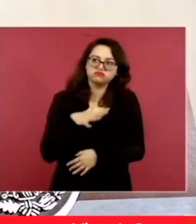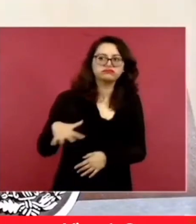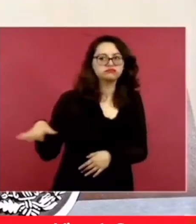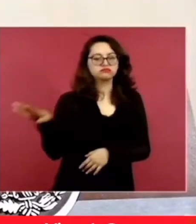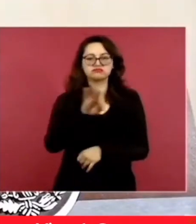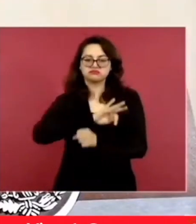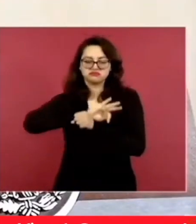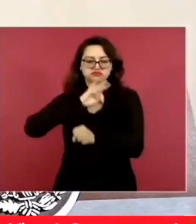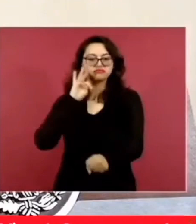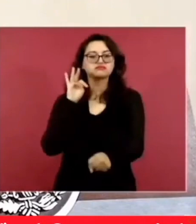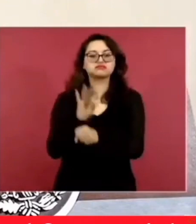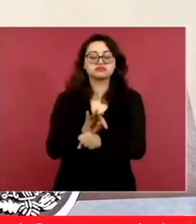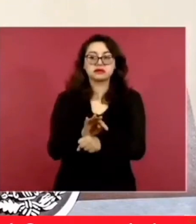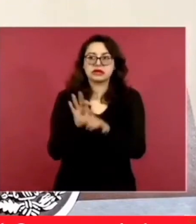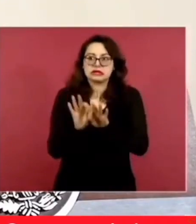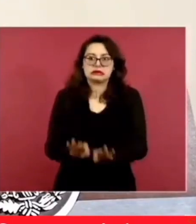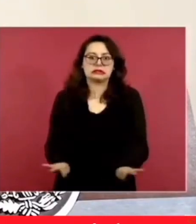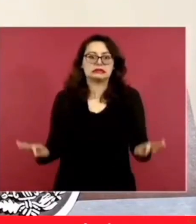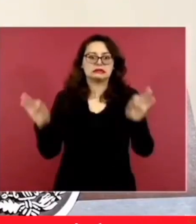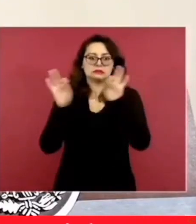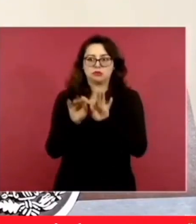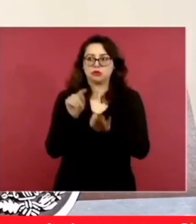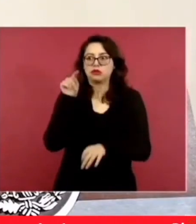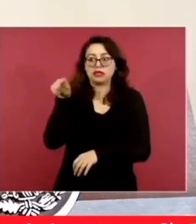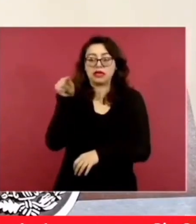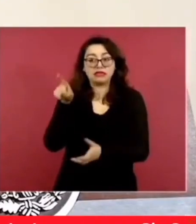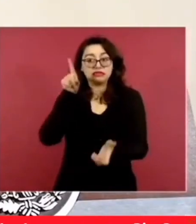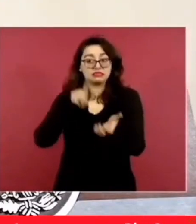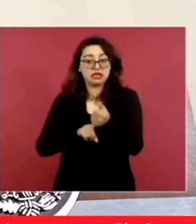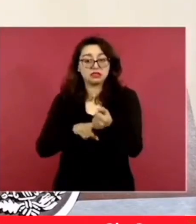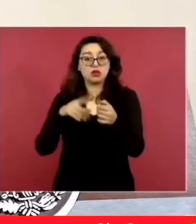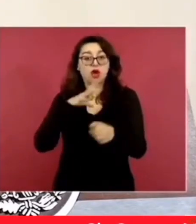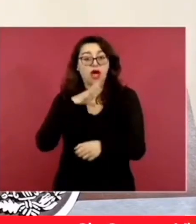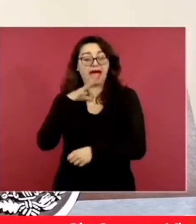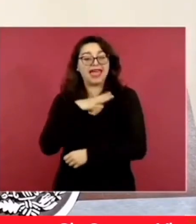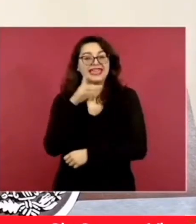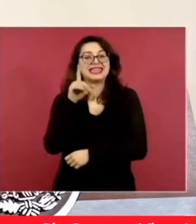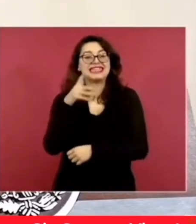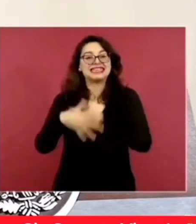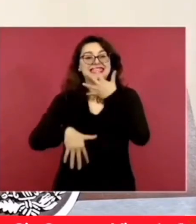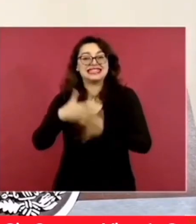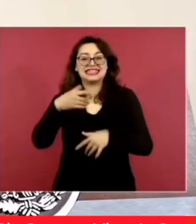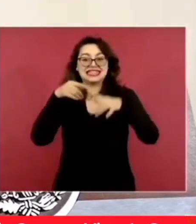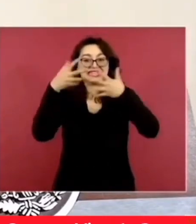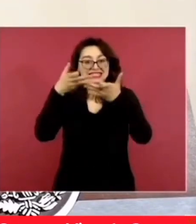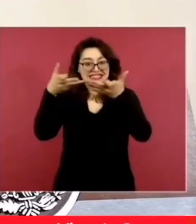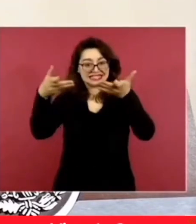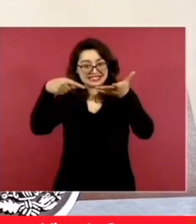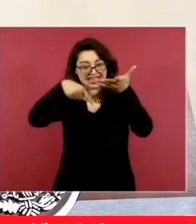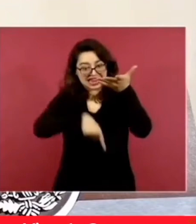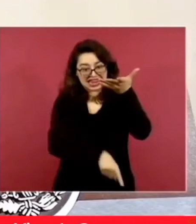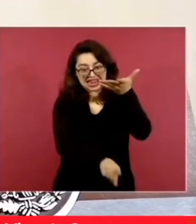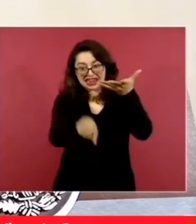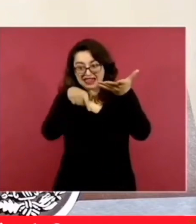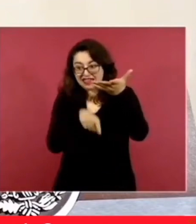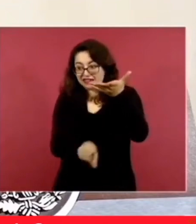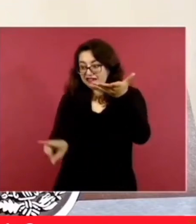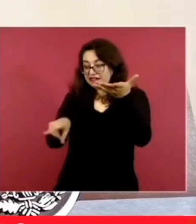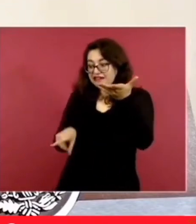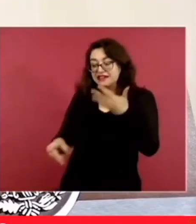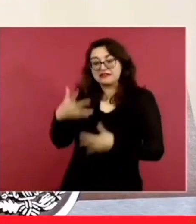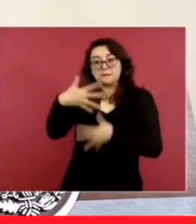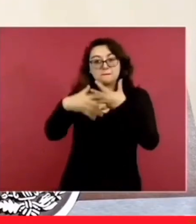ambientales, como la recarga a 15 presas de la región. Es hogar de más de 1,000 especies de flora y